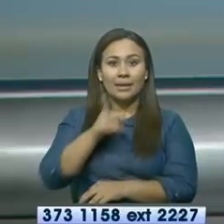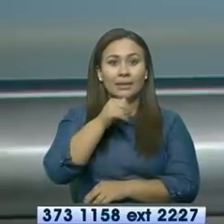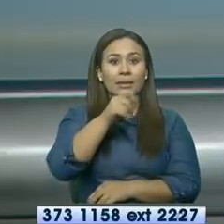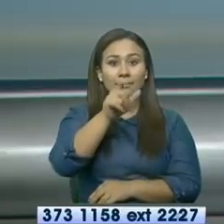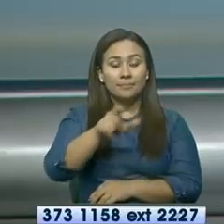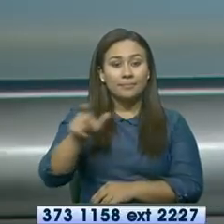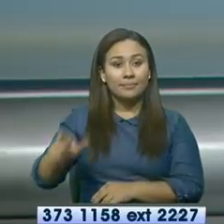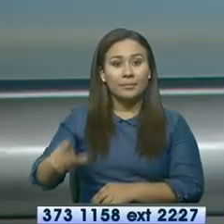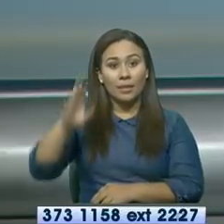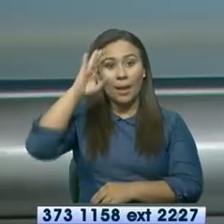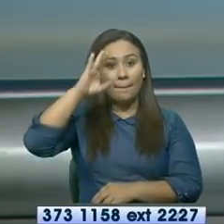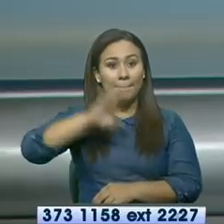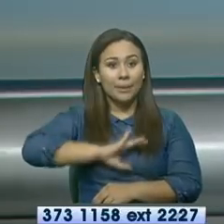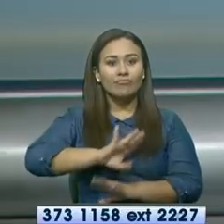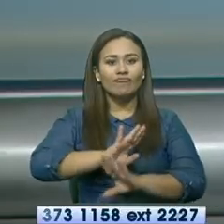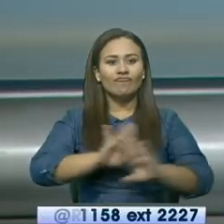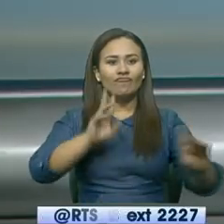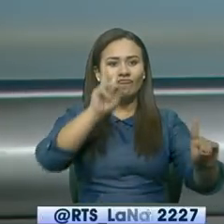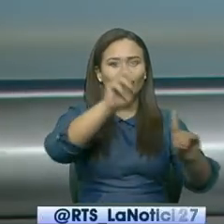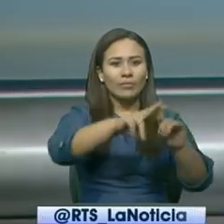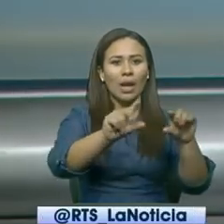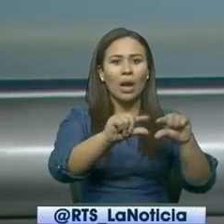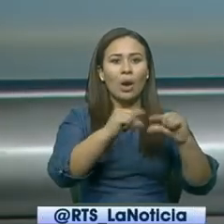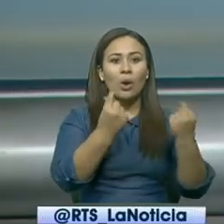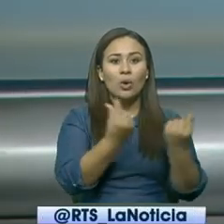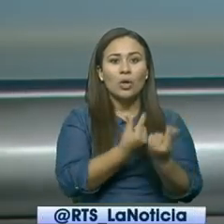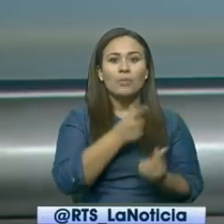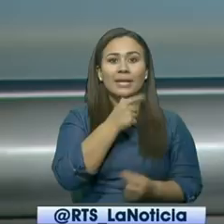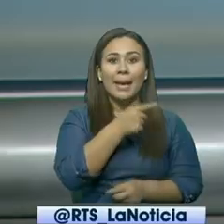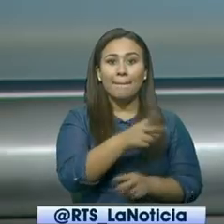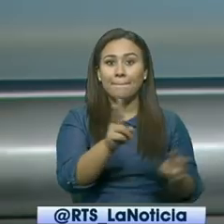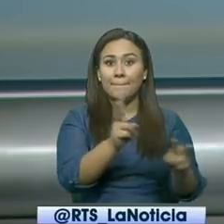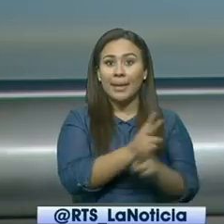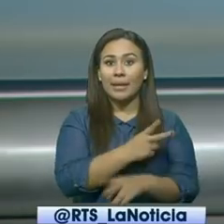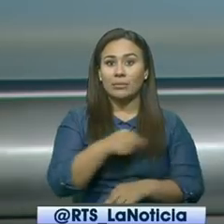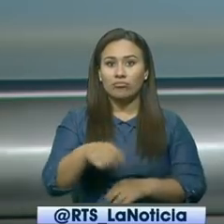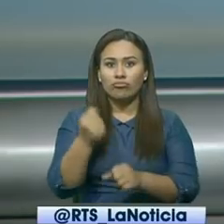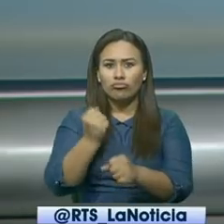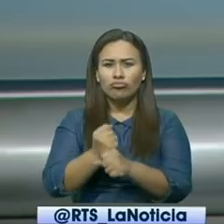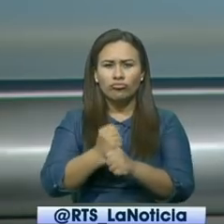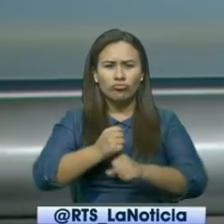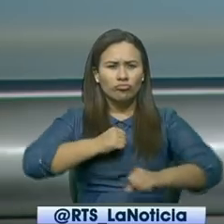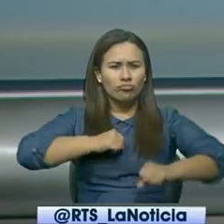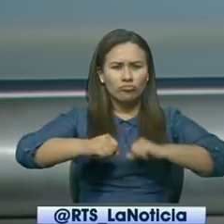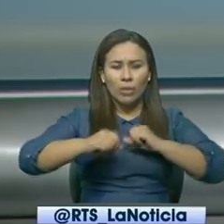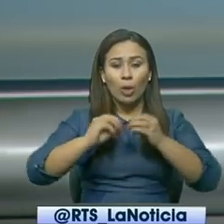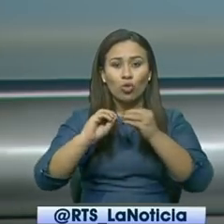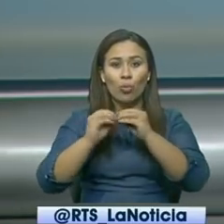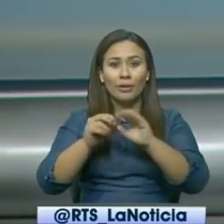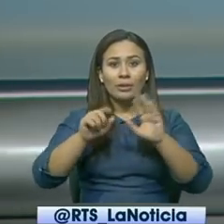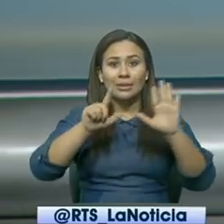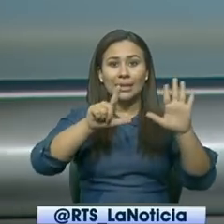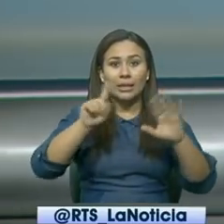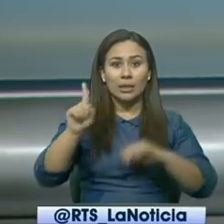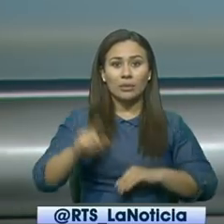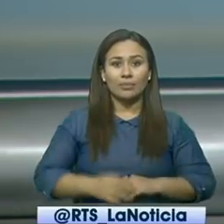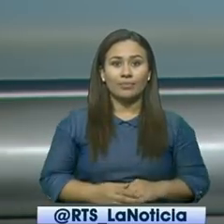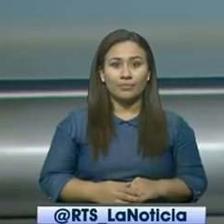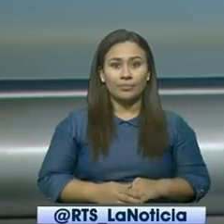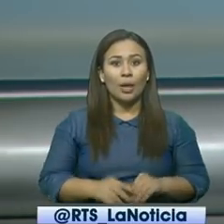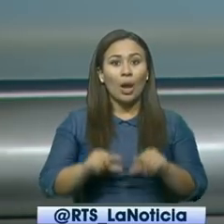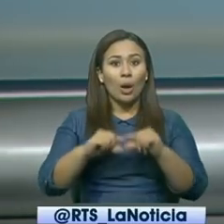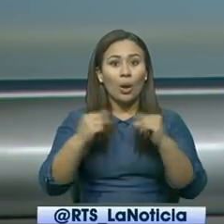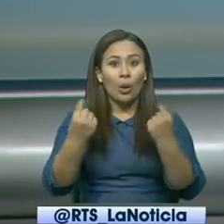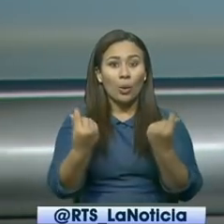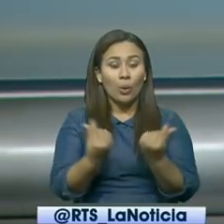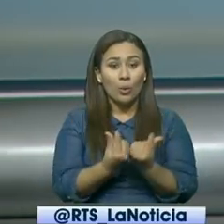proba que desarticularon una presunta organización delictiva durante la operación impacto 71 la banda tenía como centro de operaciones